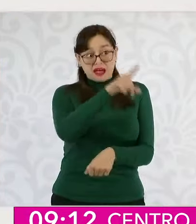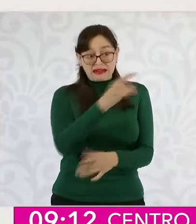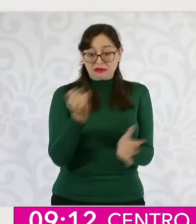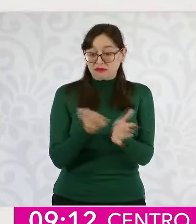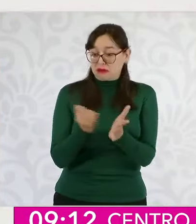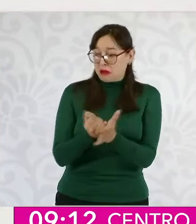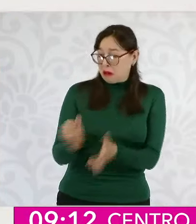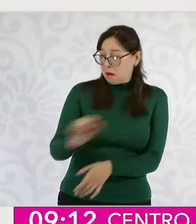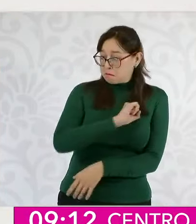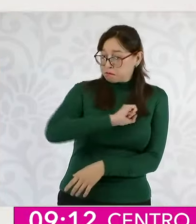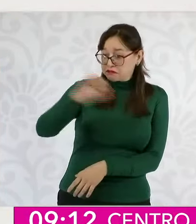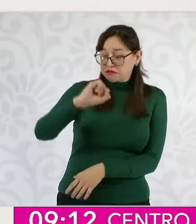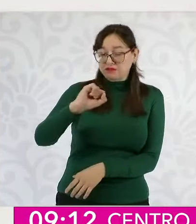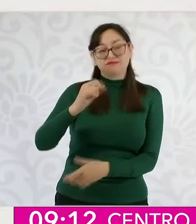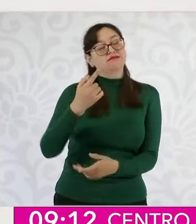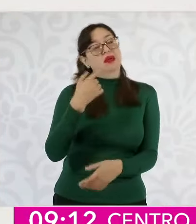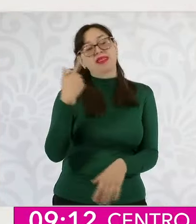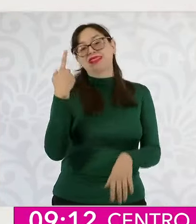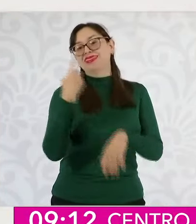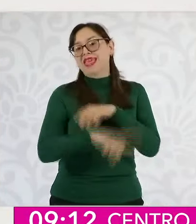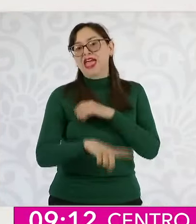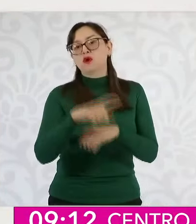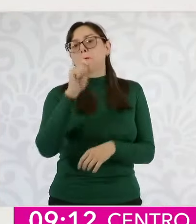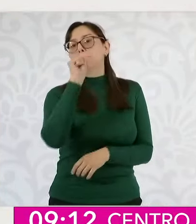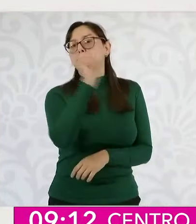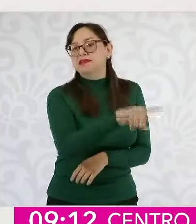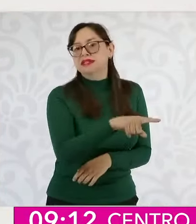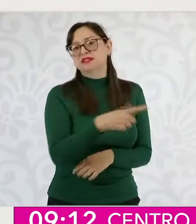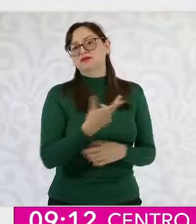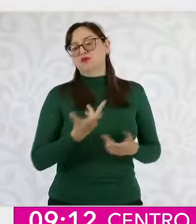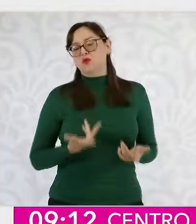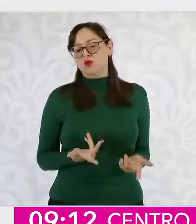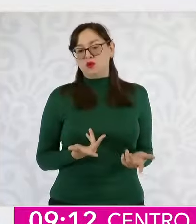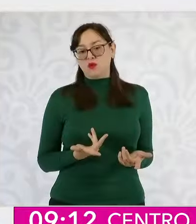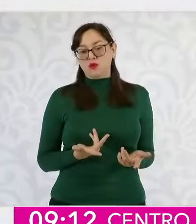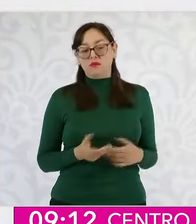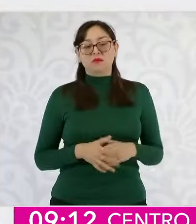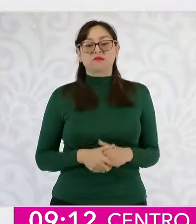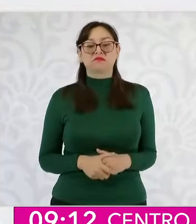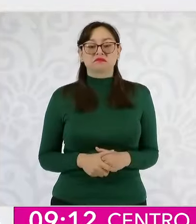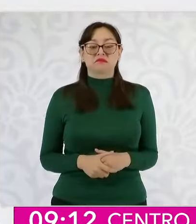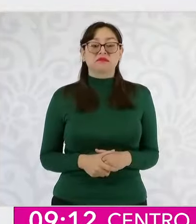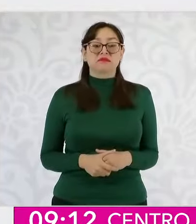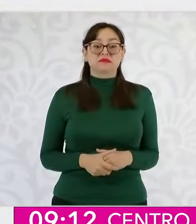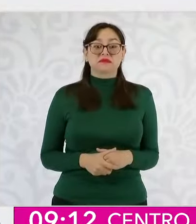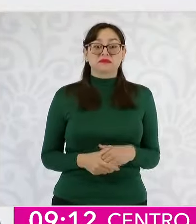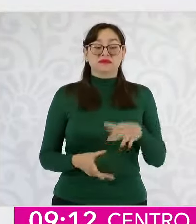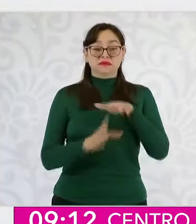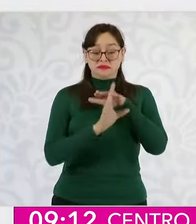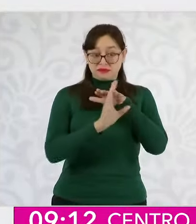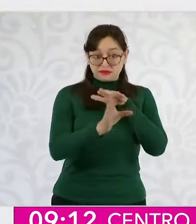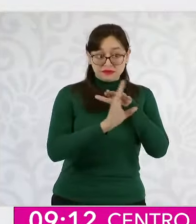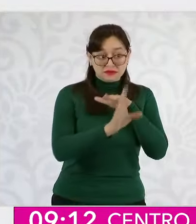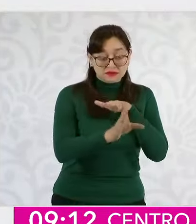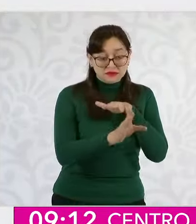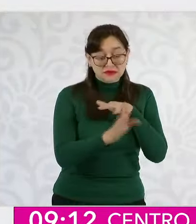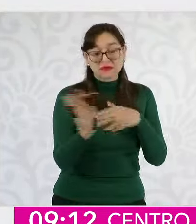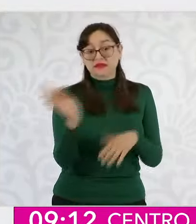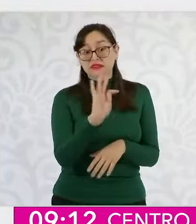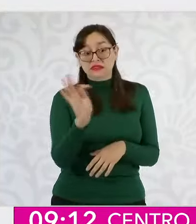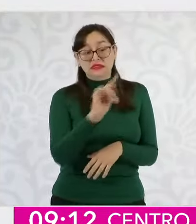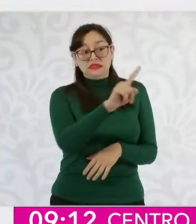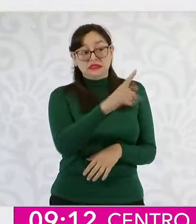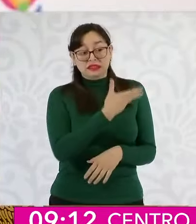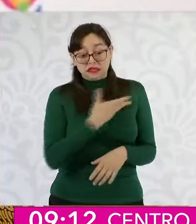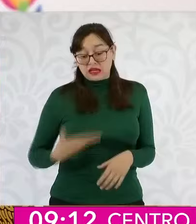Unidos. Entonces, hay un tema, migración. A lo mejor el presidente Trump no está enterado de todo lo que hemos